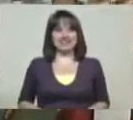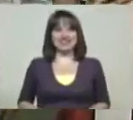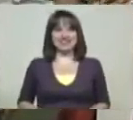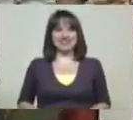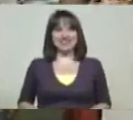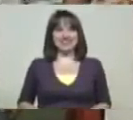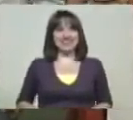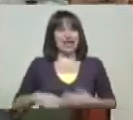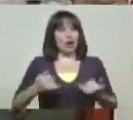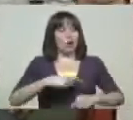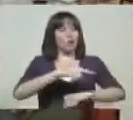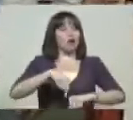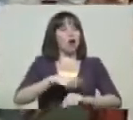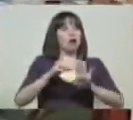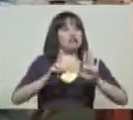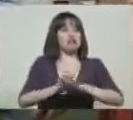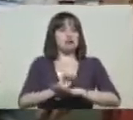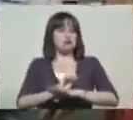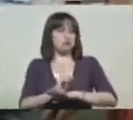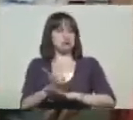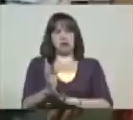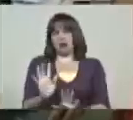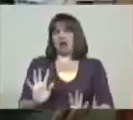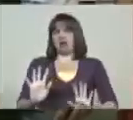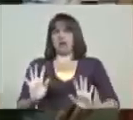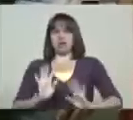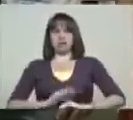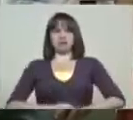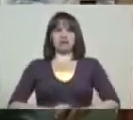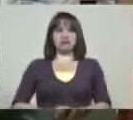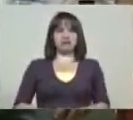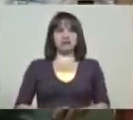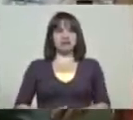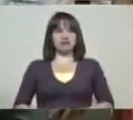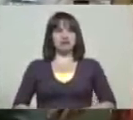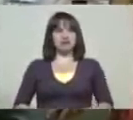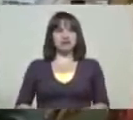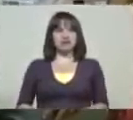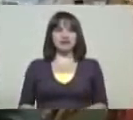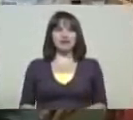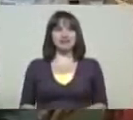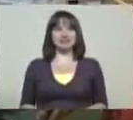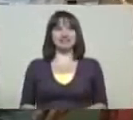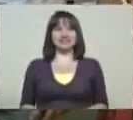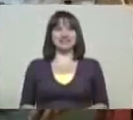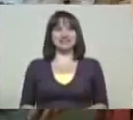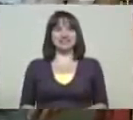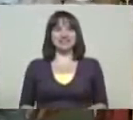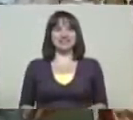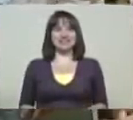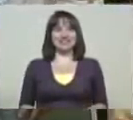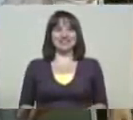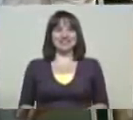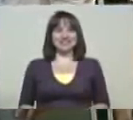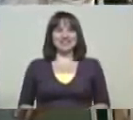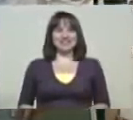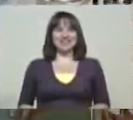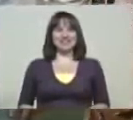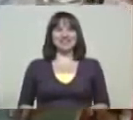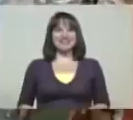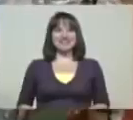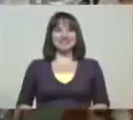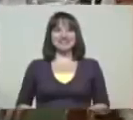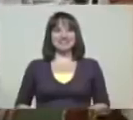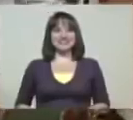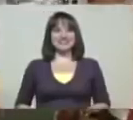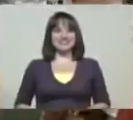tengo una horita y 6 minutos apenas. Uno se emociona y además uno siente mucho, yo me siento muy motivado porque